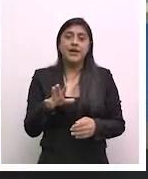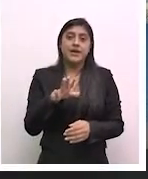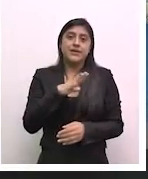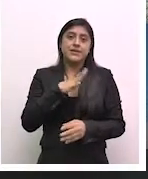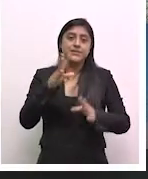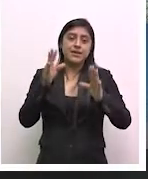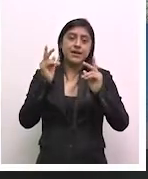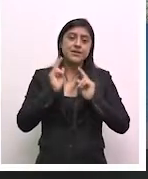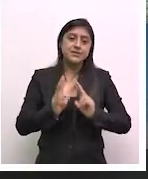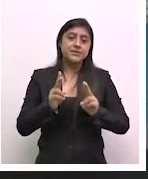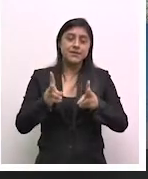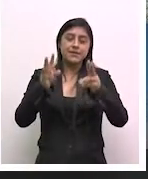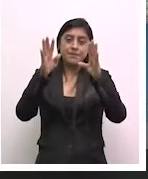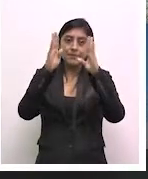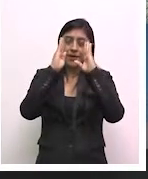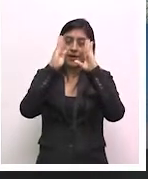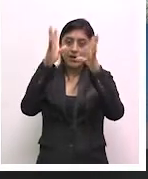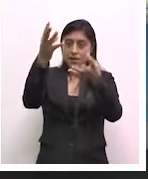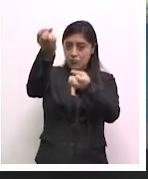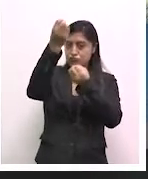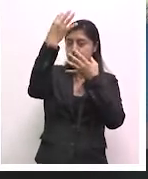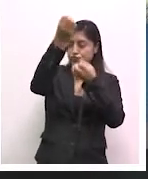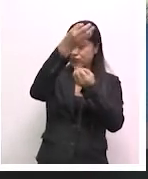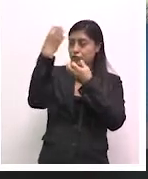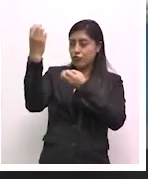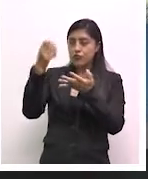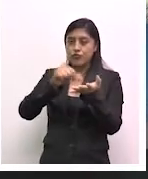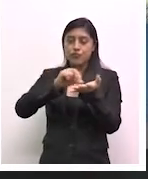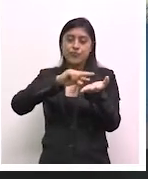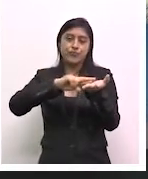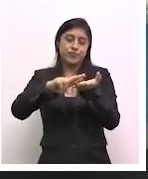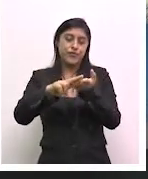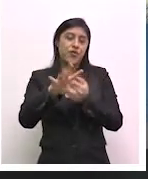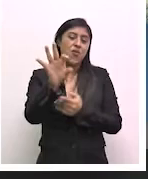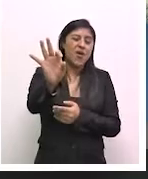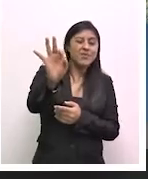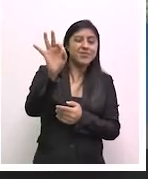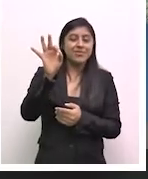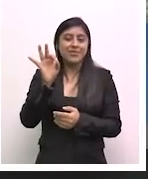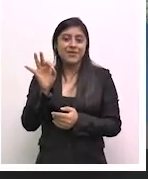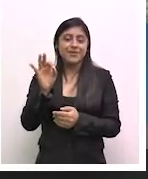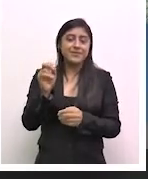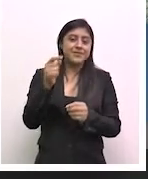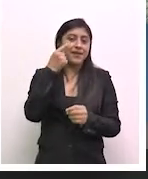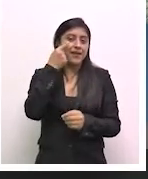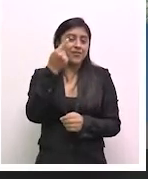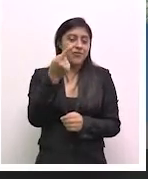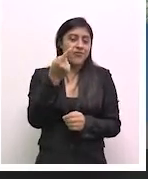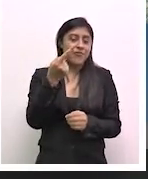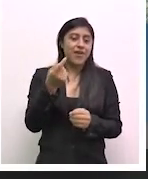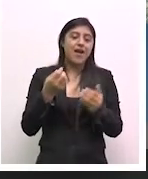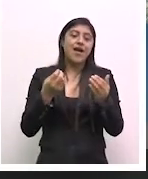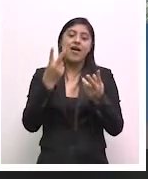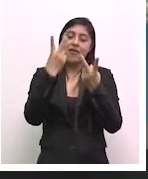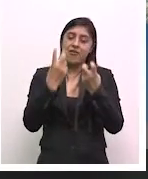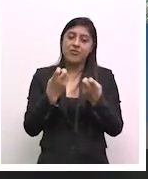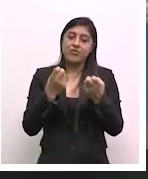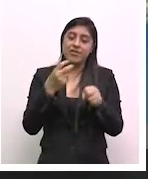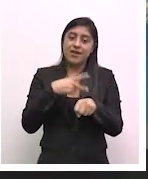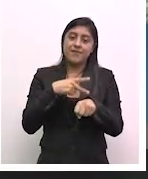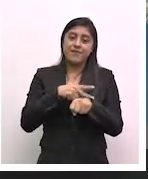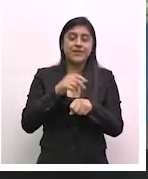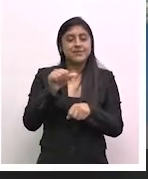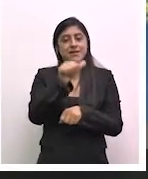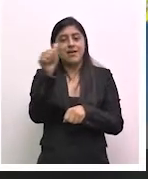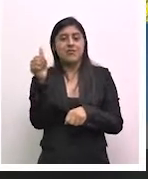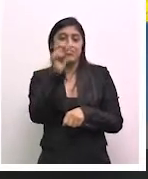para mantenerse al tanto con información interesante del registro nacional de las personas lo invitamos a que sintonice nuevamente este